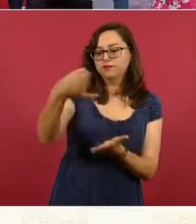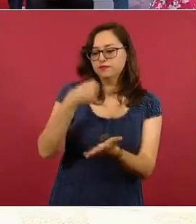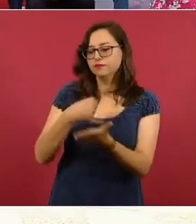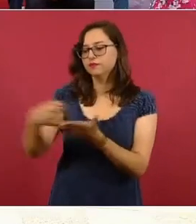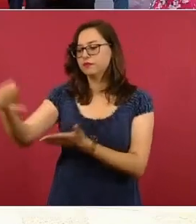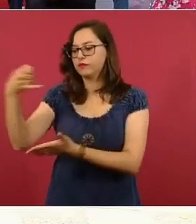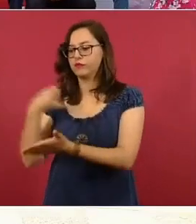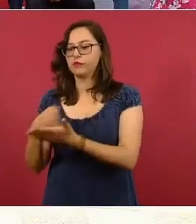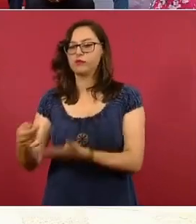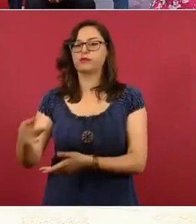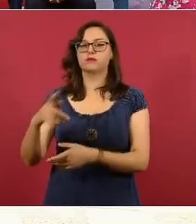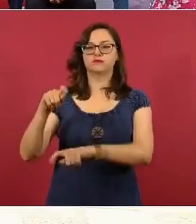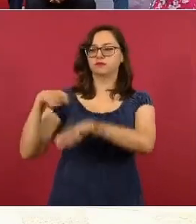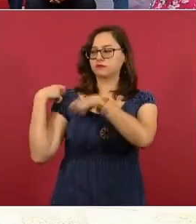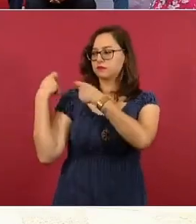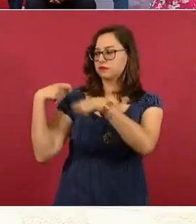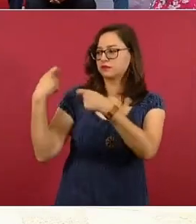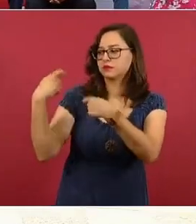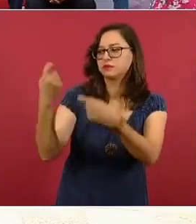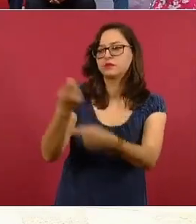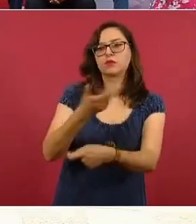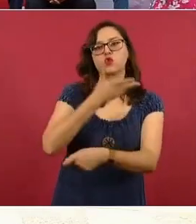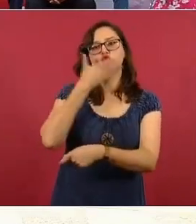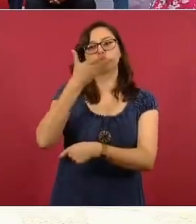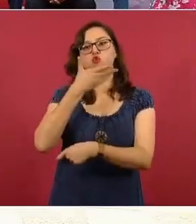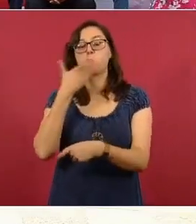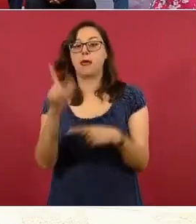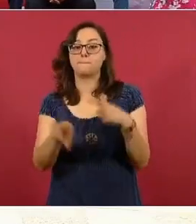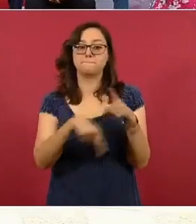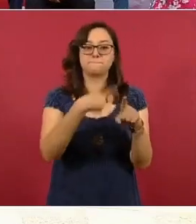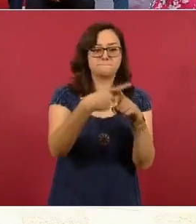la técnica, nuestro mayor reconocimiento.